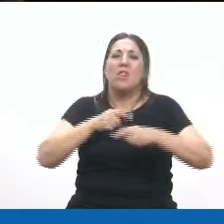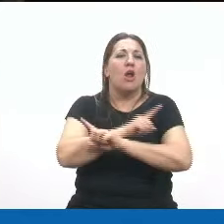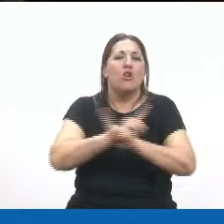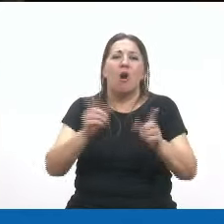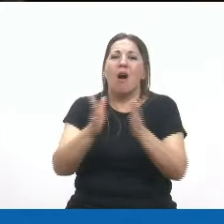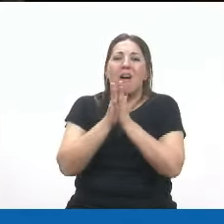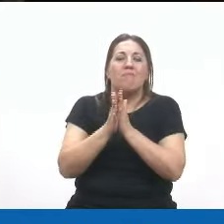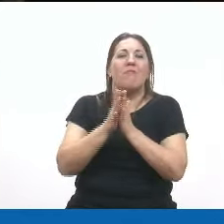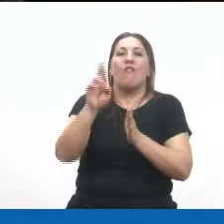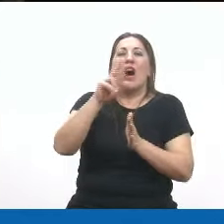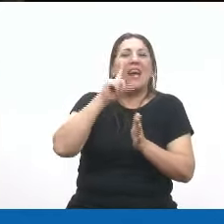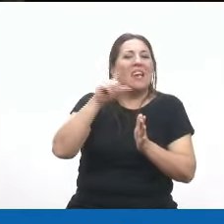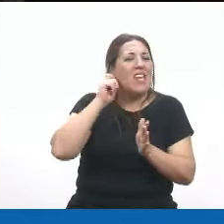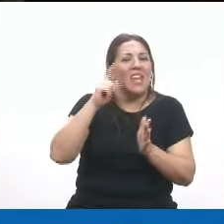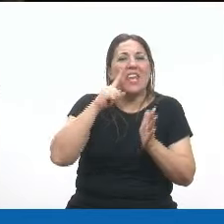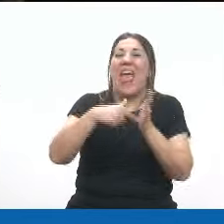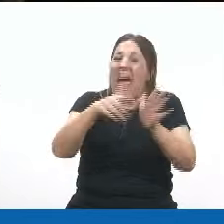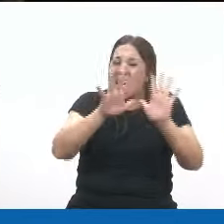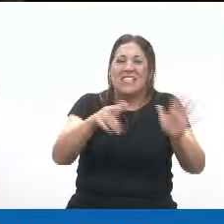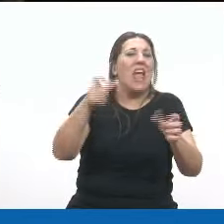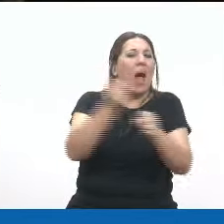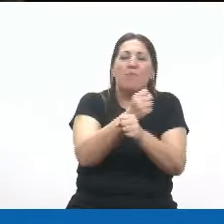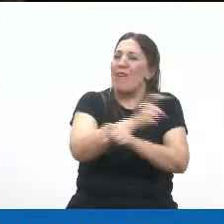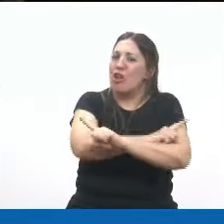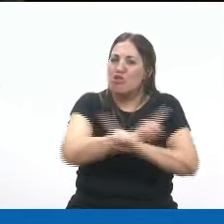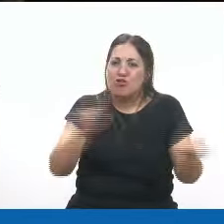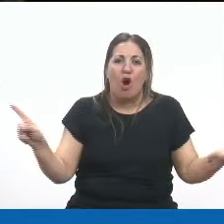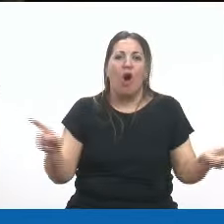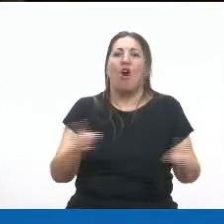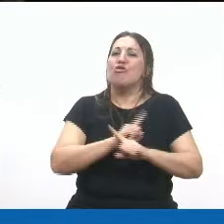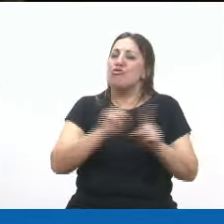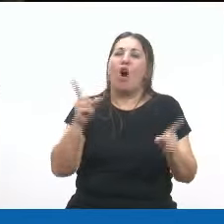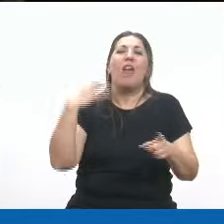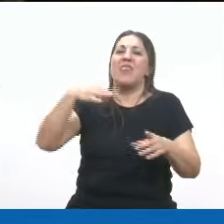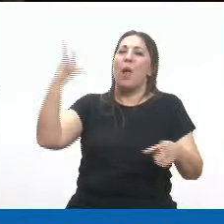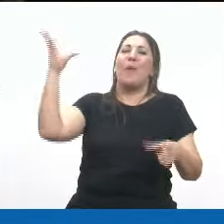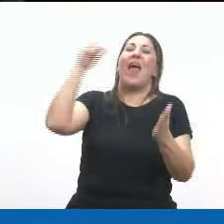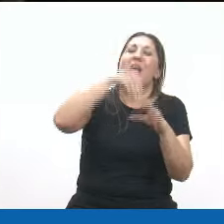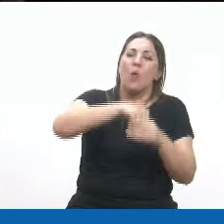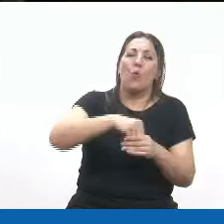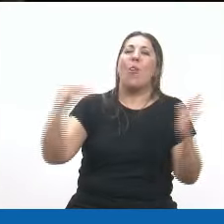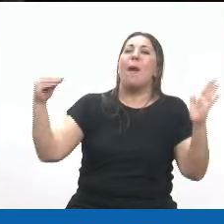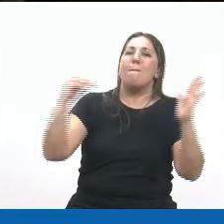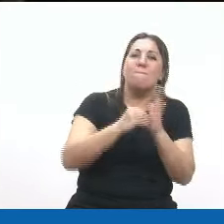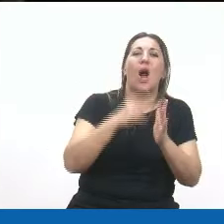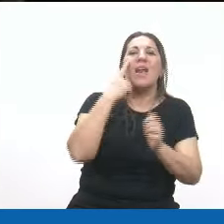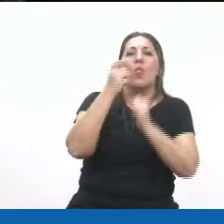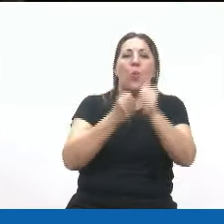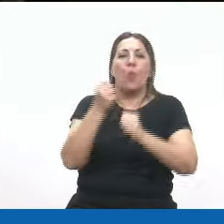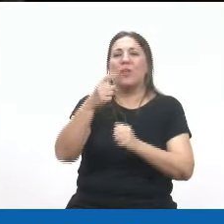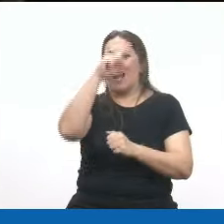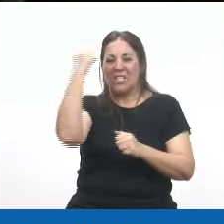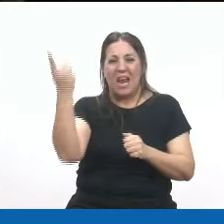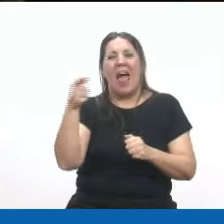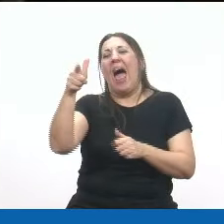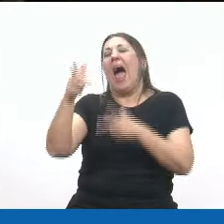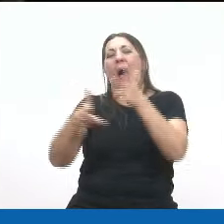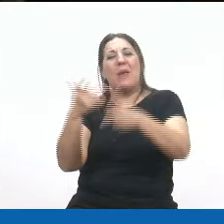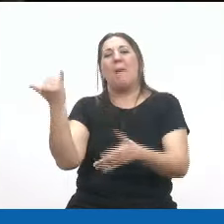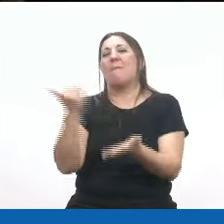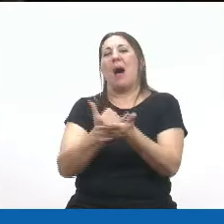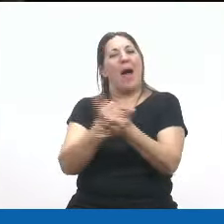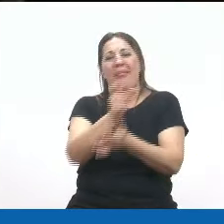acot temos y que lo acot temos y que incluyamos a la industria nacional porque a mí no me vengan con las reformas que hicieron